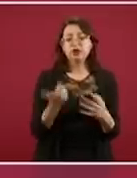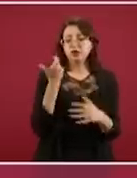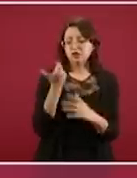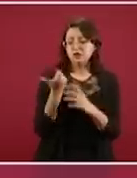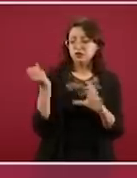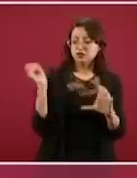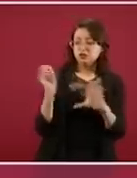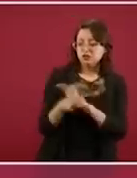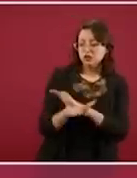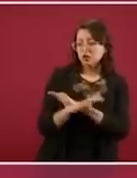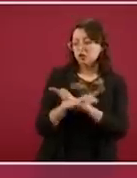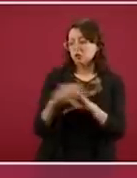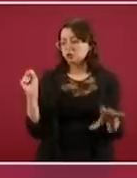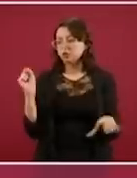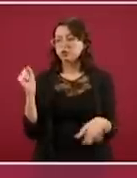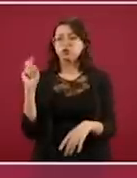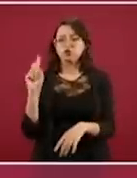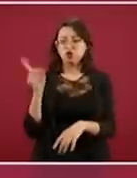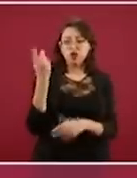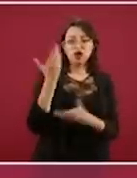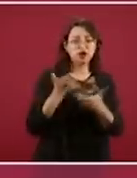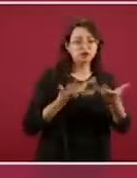divisas.